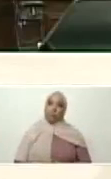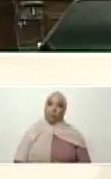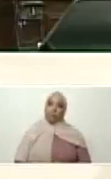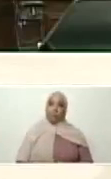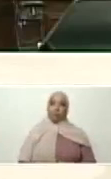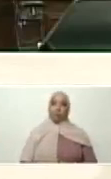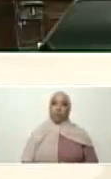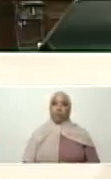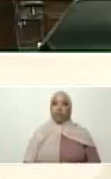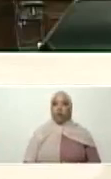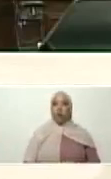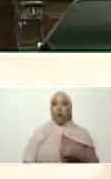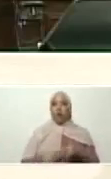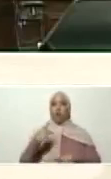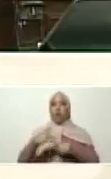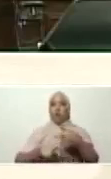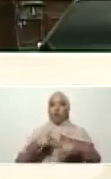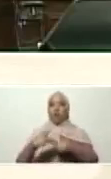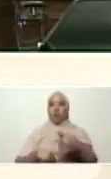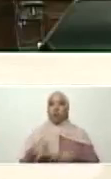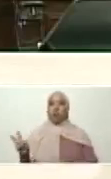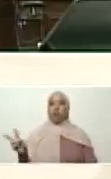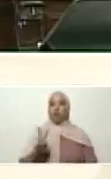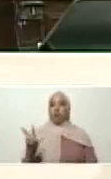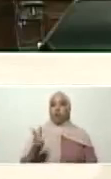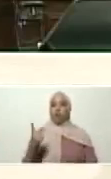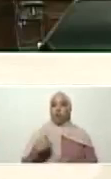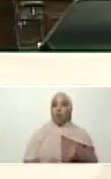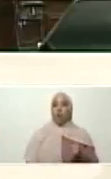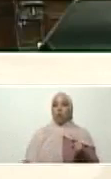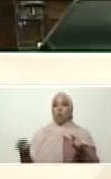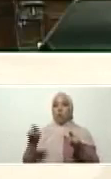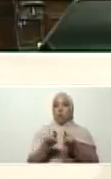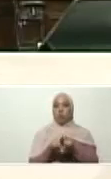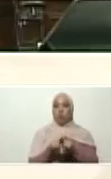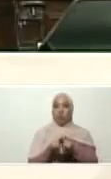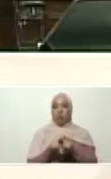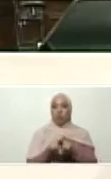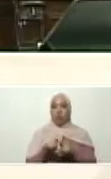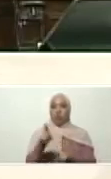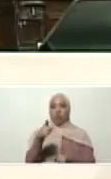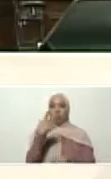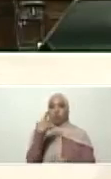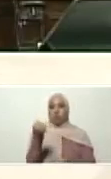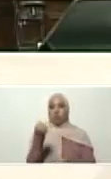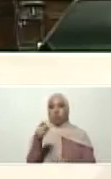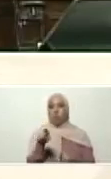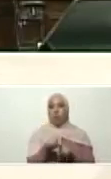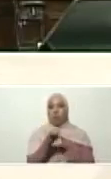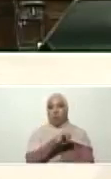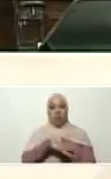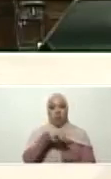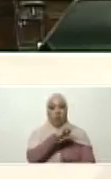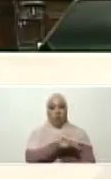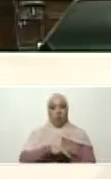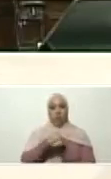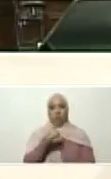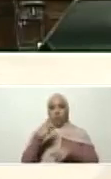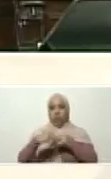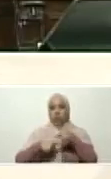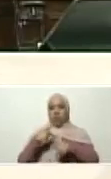El proceso venezolano se parece. Yo lo he comparado con el chileno, por ejemplo.